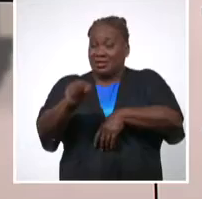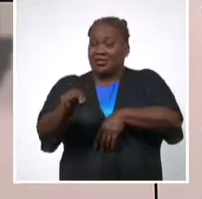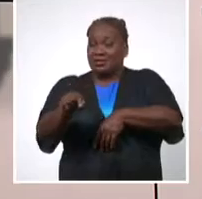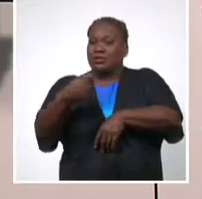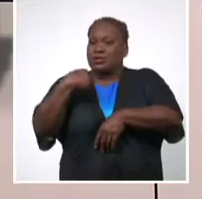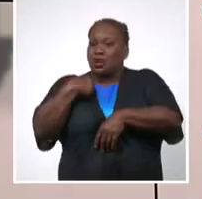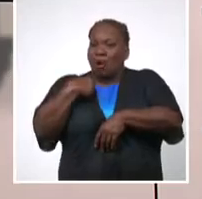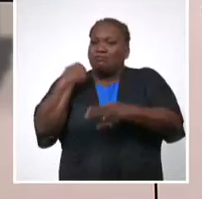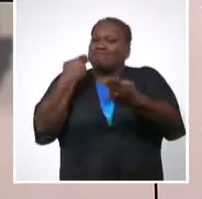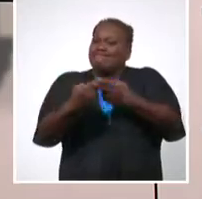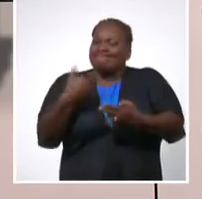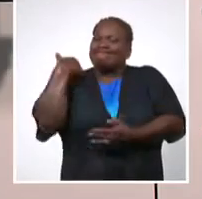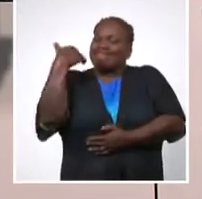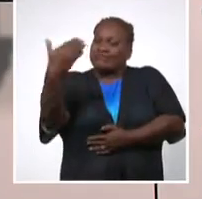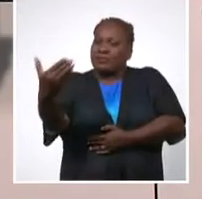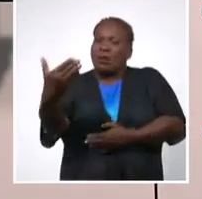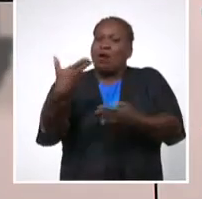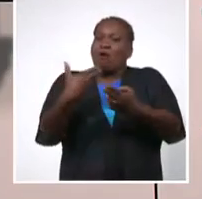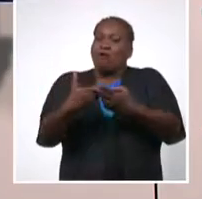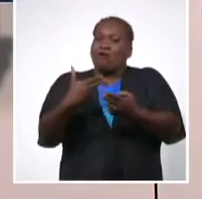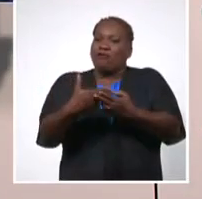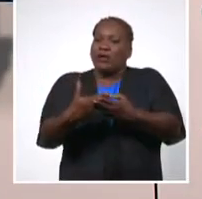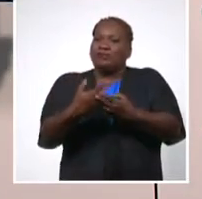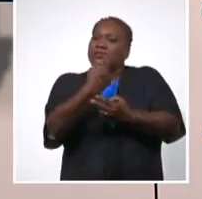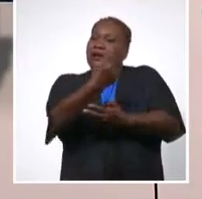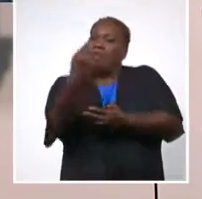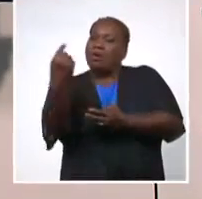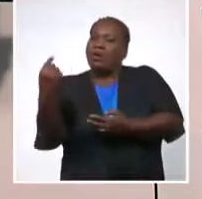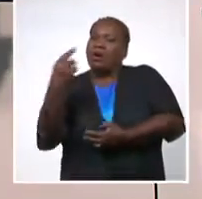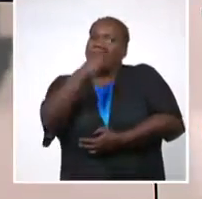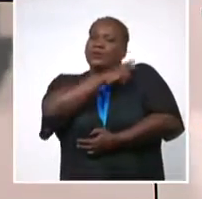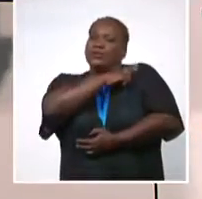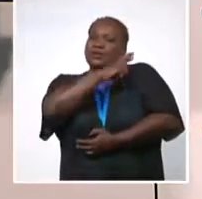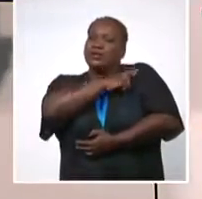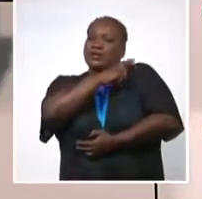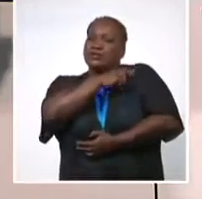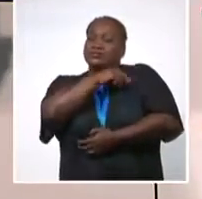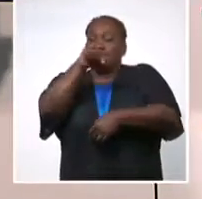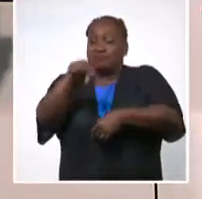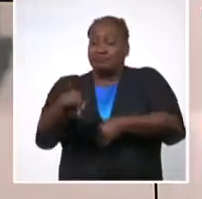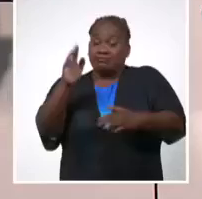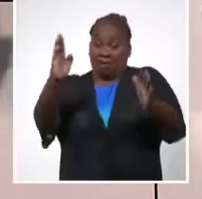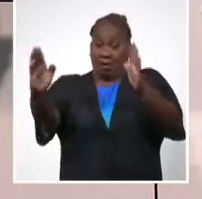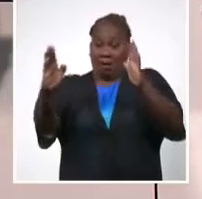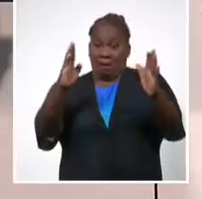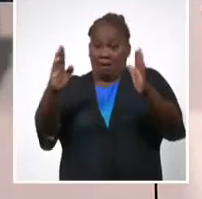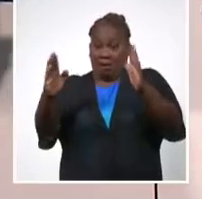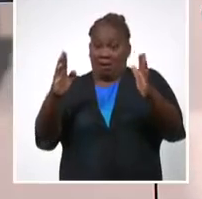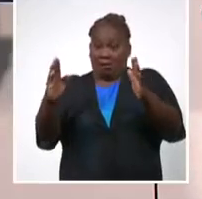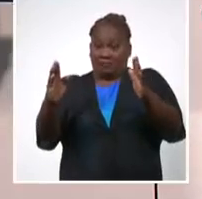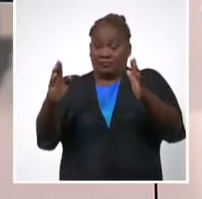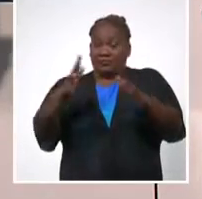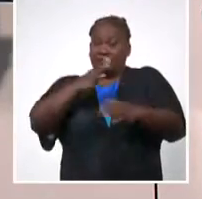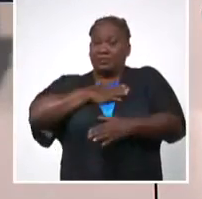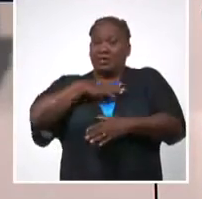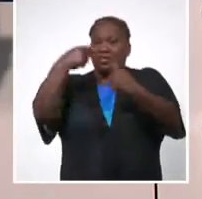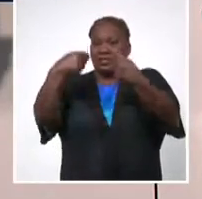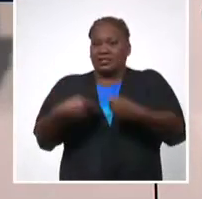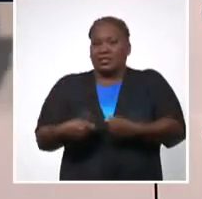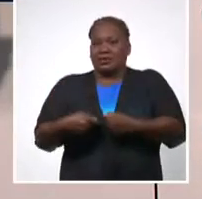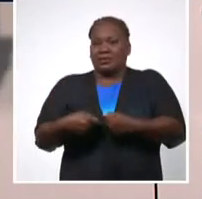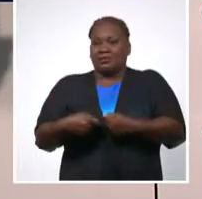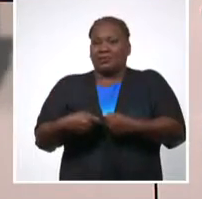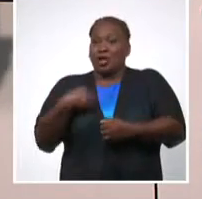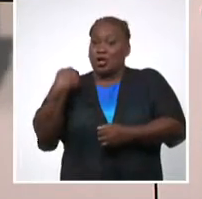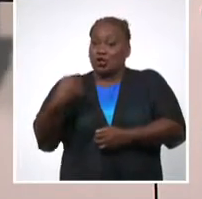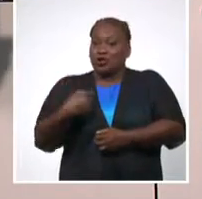siendo optimista en confiar en la prudencia de cada uno de nosotros en esta nueva etapa donde nosotros decidimos. Tenemos